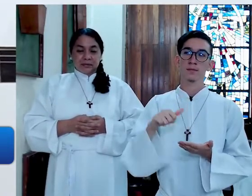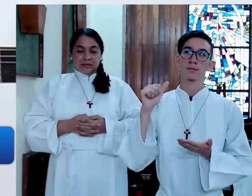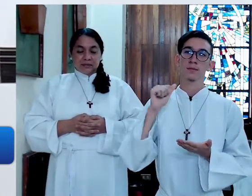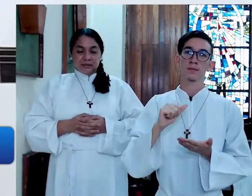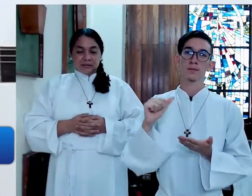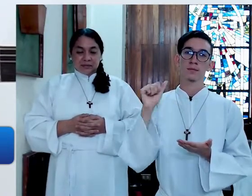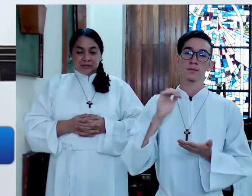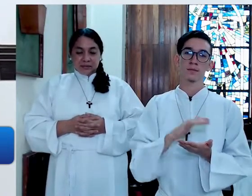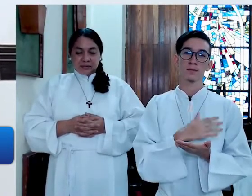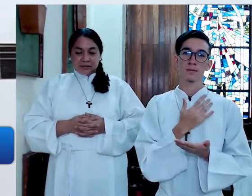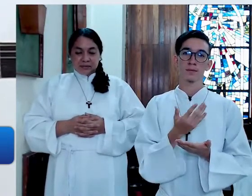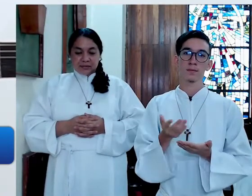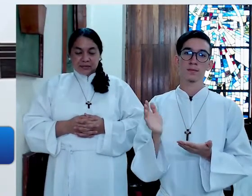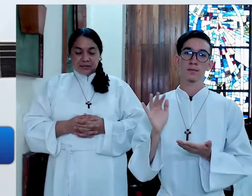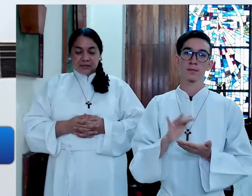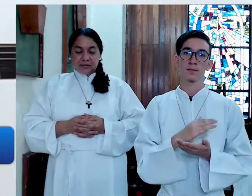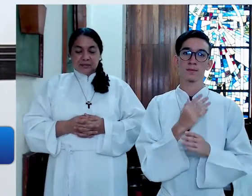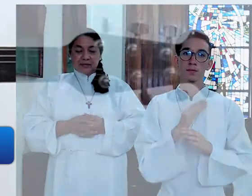aleluya.